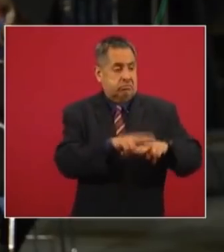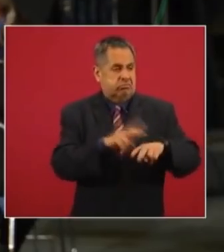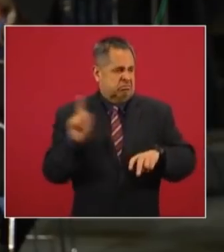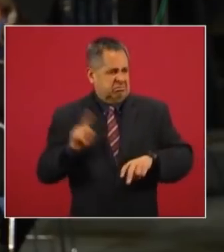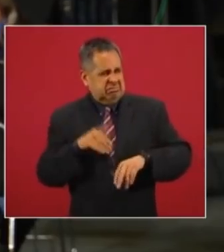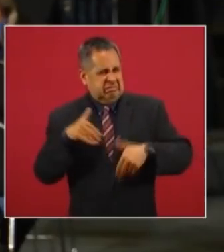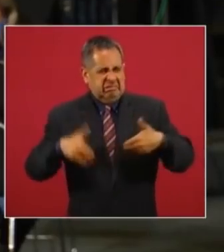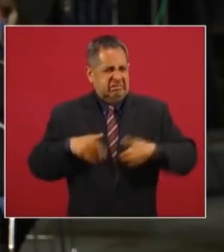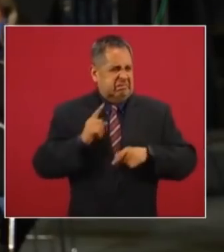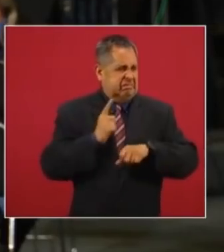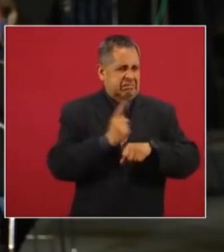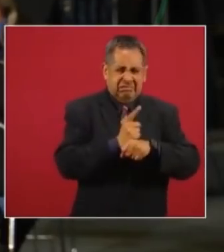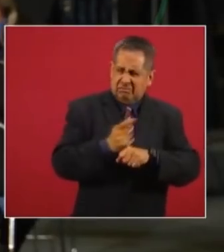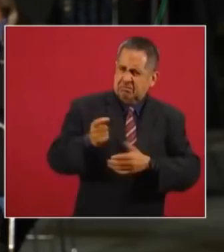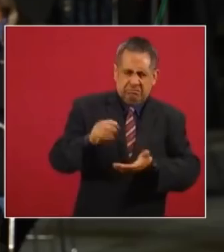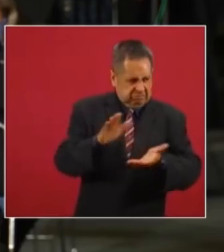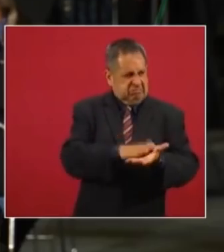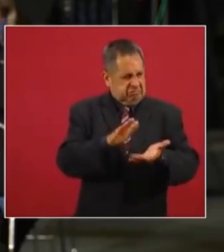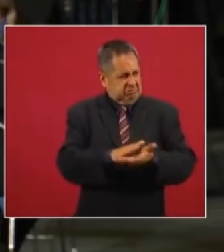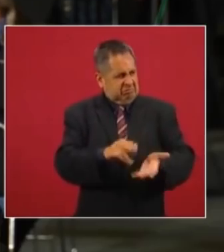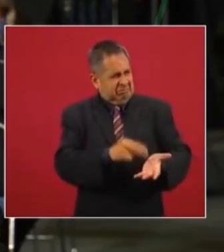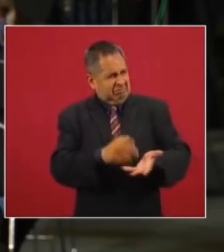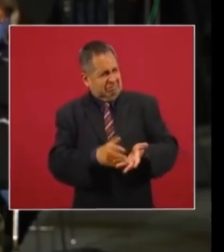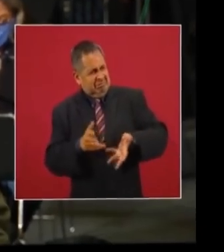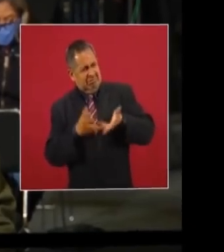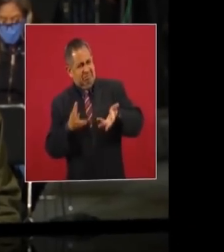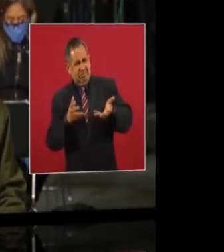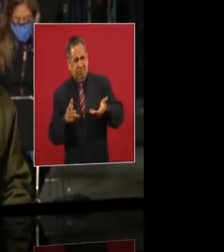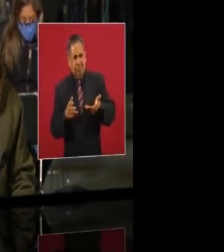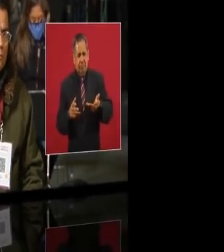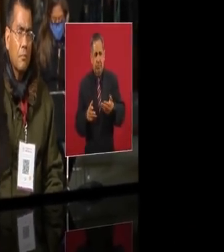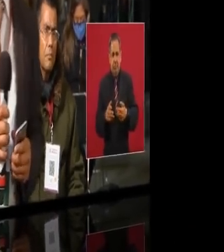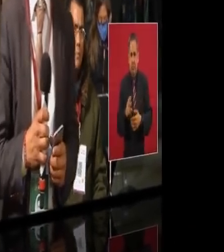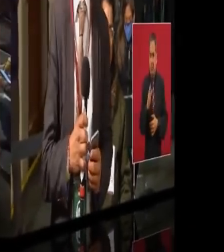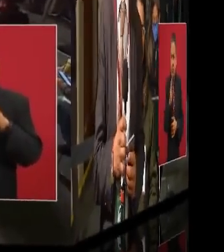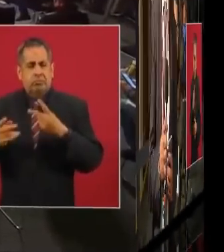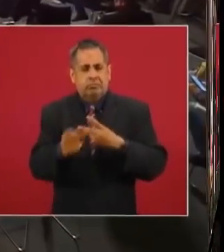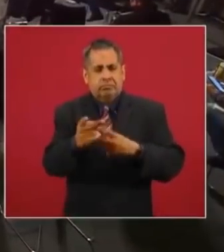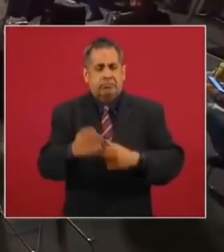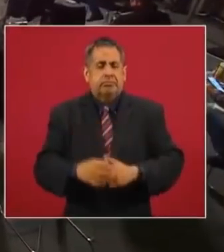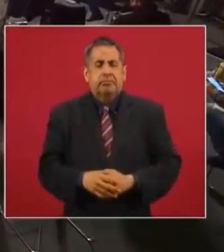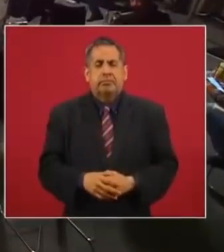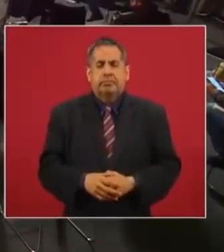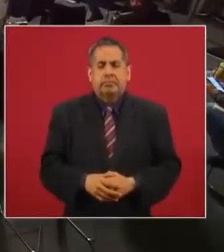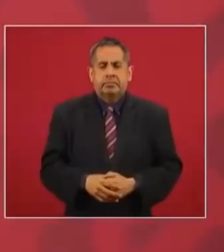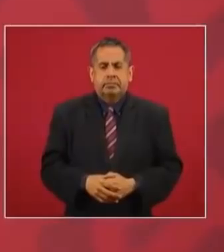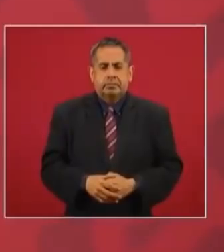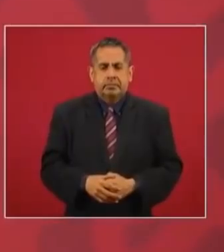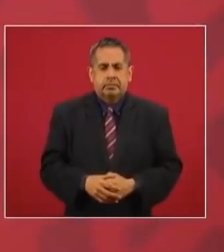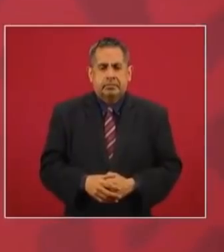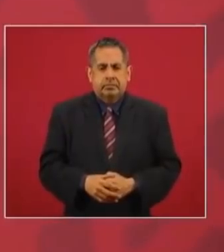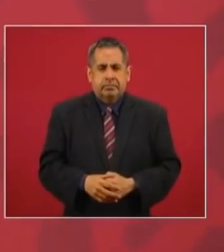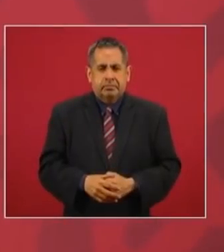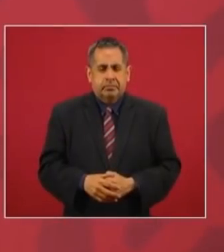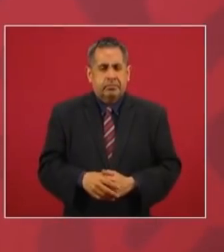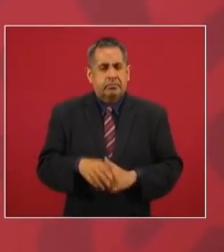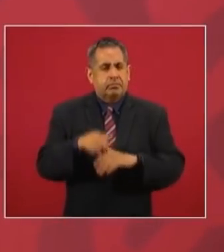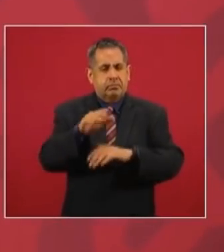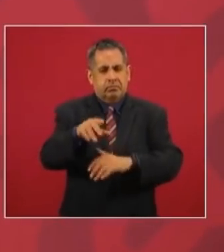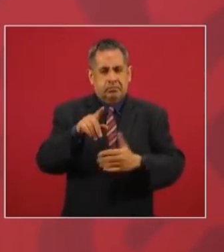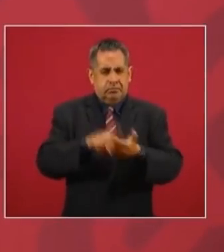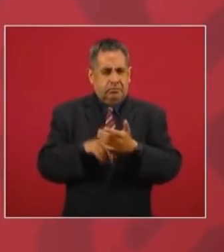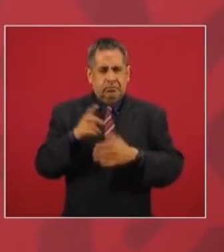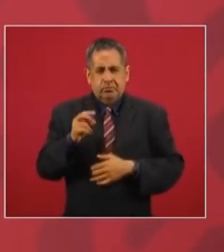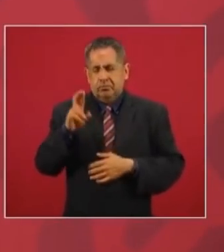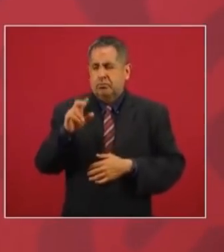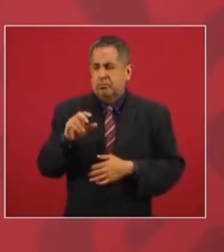de acosarlo hasta que lo firma. Este tema tiene que ver con el siguiente y con relación a lo de la... Bueno, lo de la comparecencia del